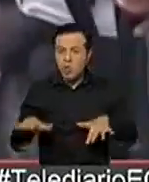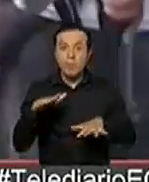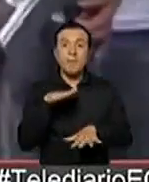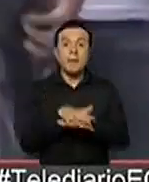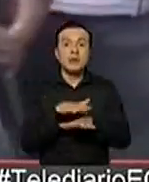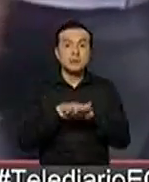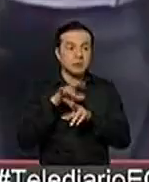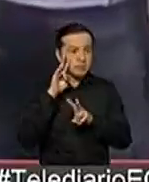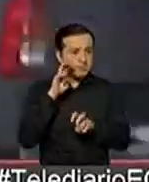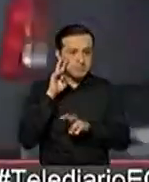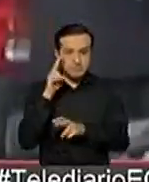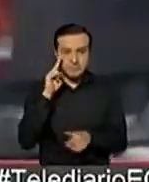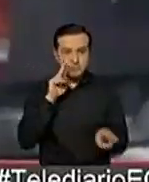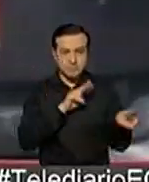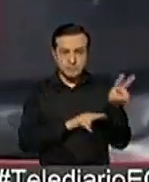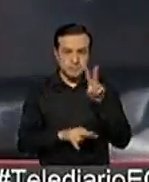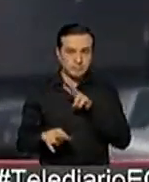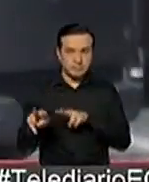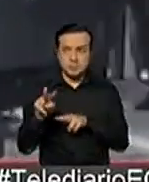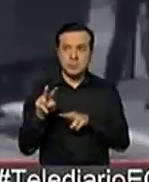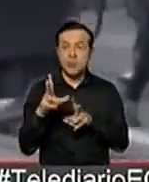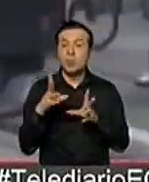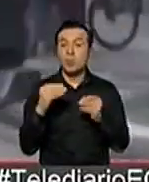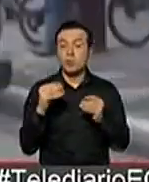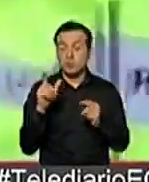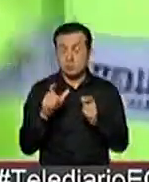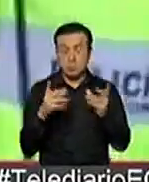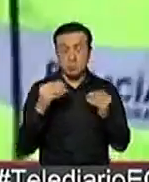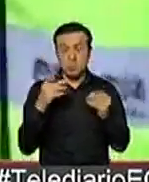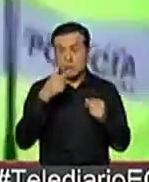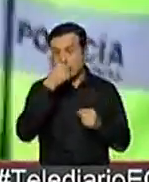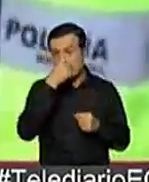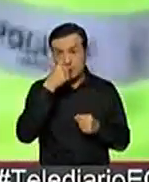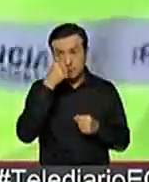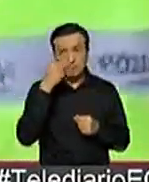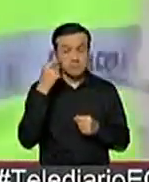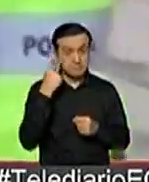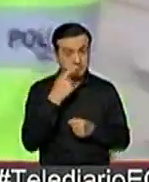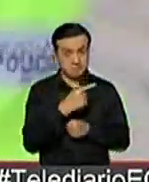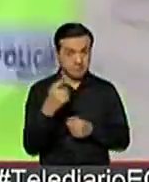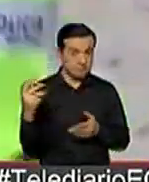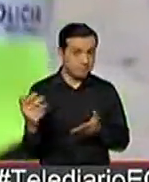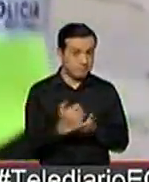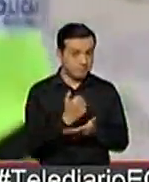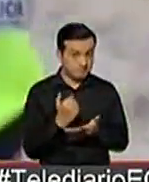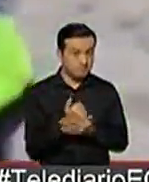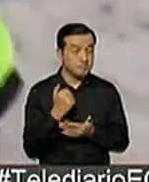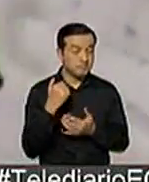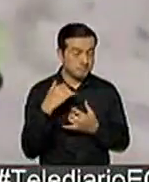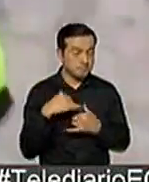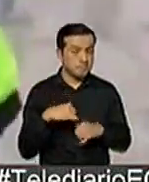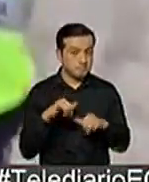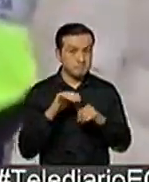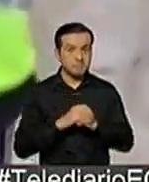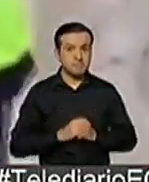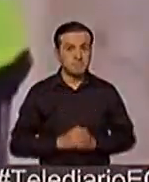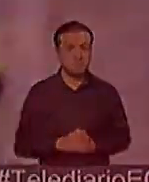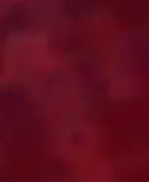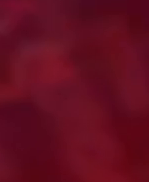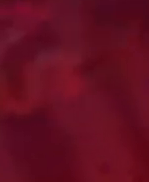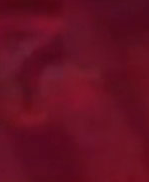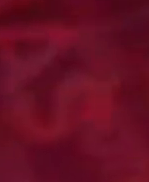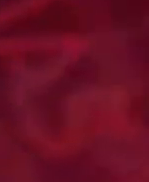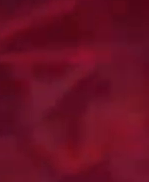Las investigaciones determinan que existen más involucrados y más droga por decomisar. Maritza Castillo, Medios Públicos.